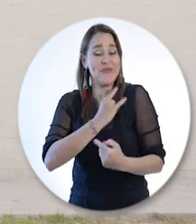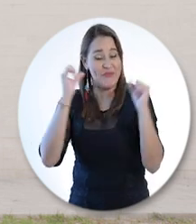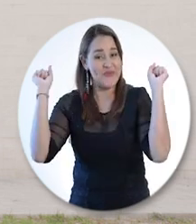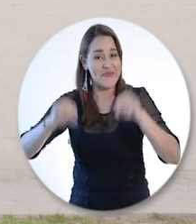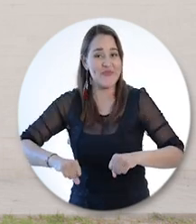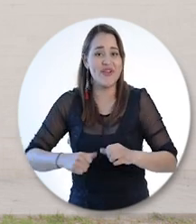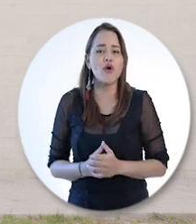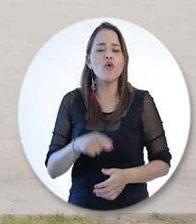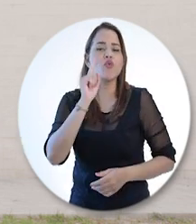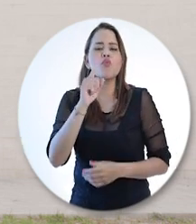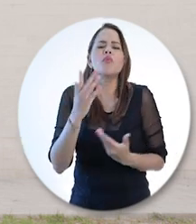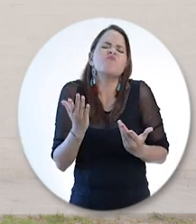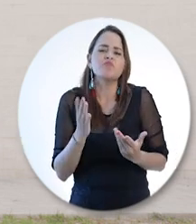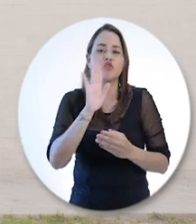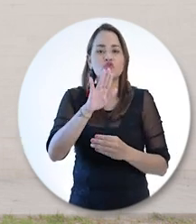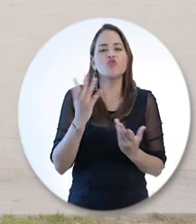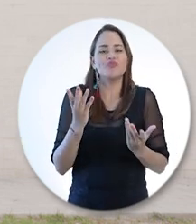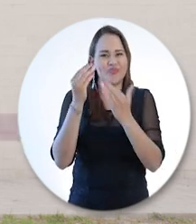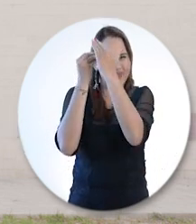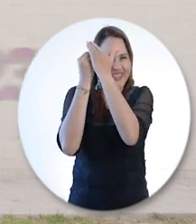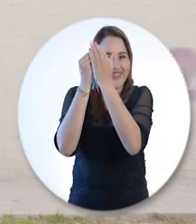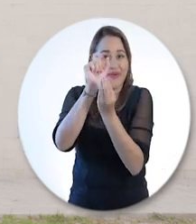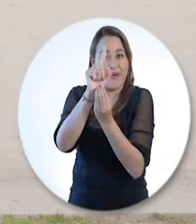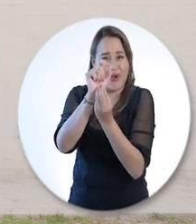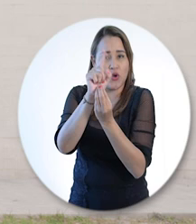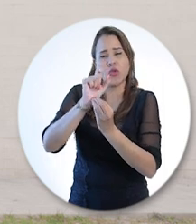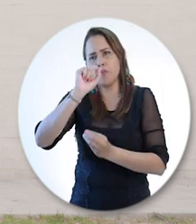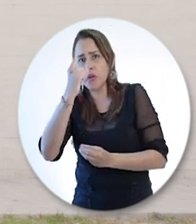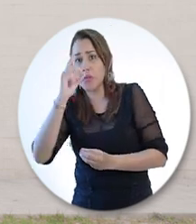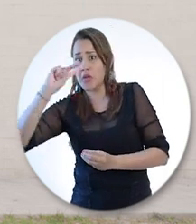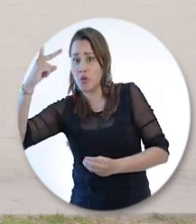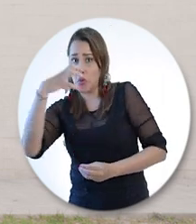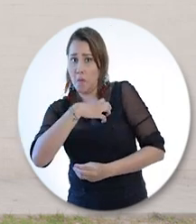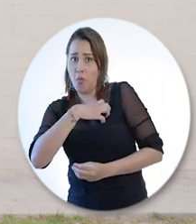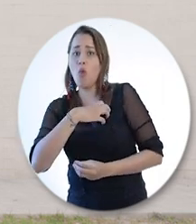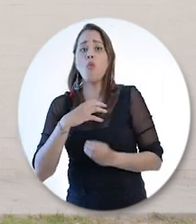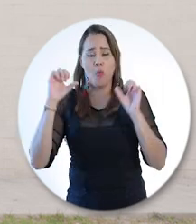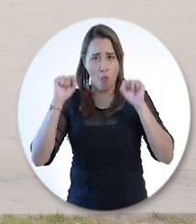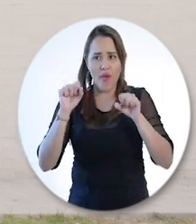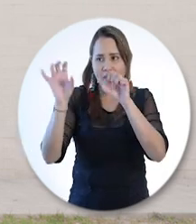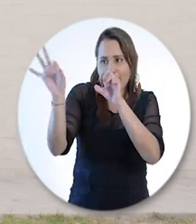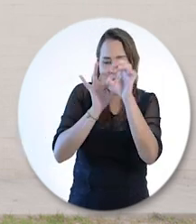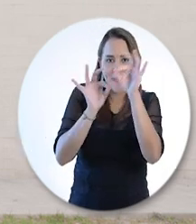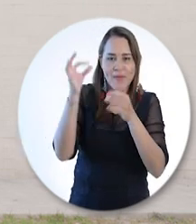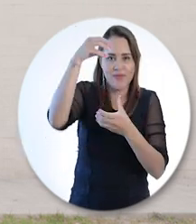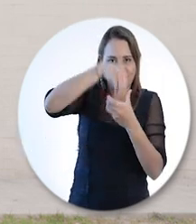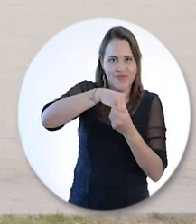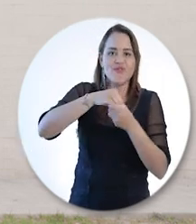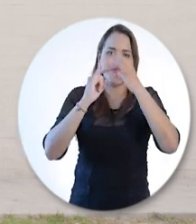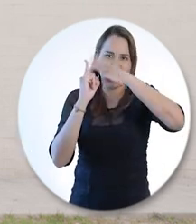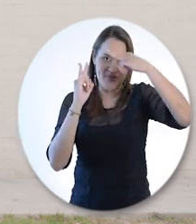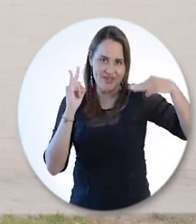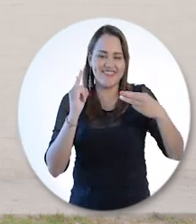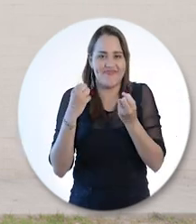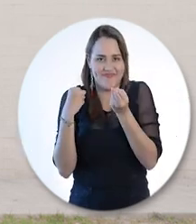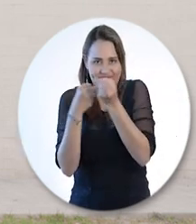por haber obtenido el primer y segundo puesto en las pruebas SABER 11 en los colegios estatales de los municipios no certificados del departamento del